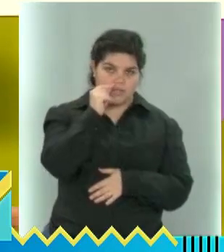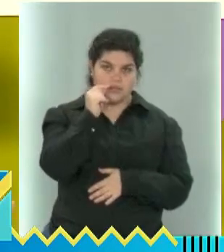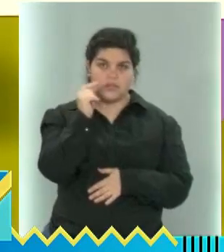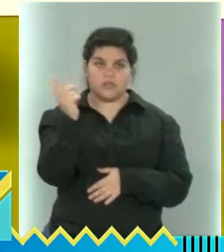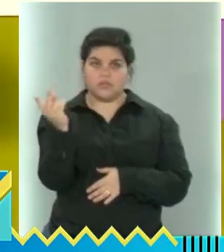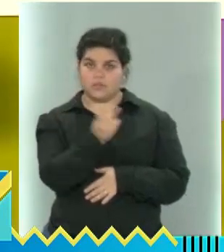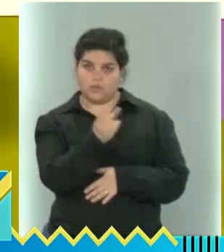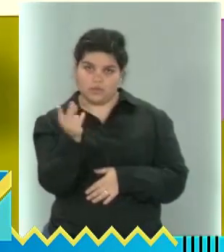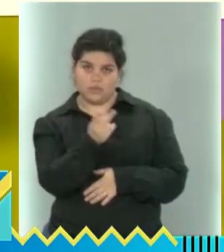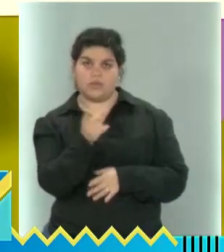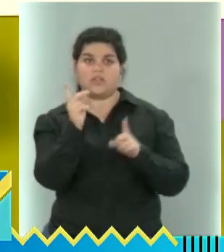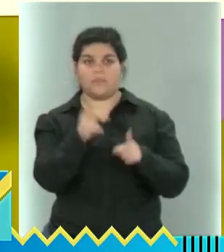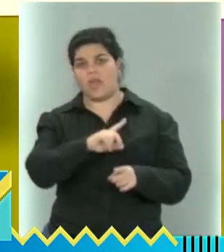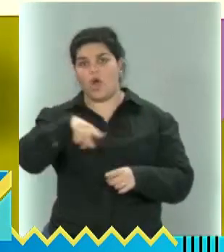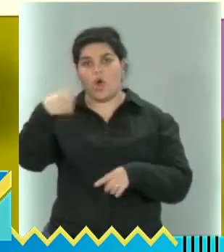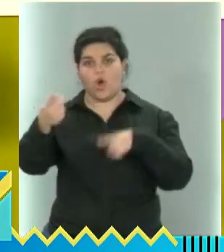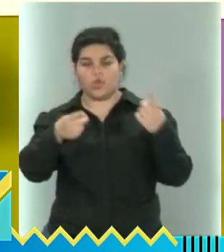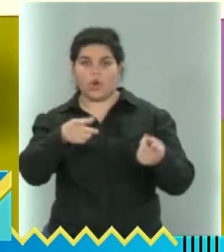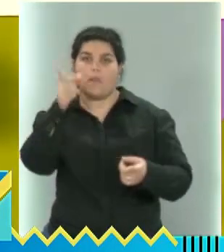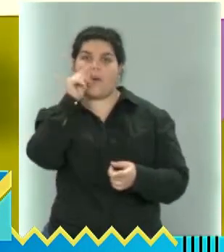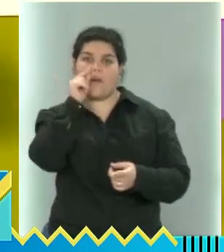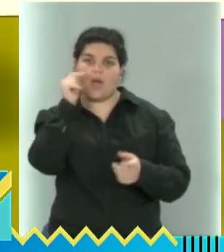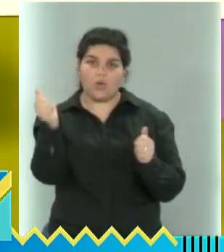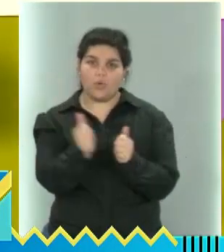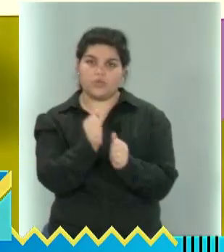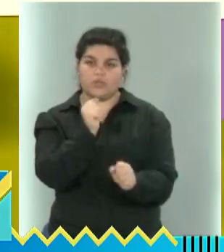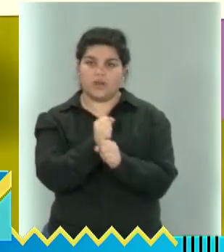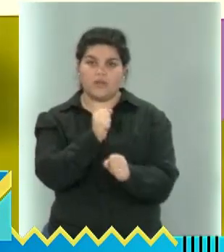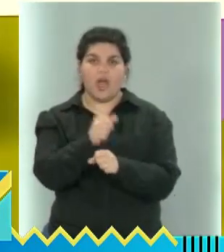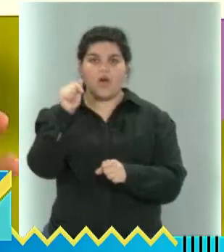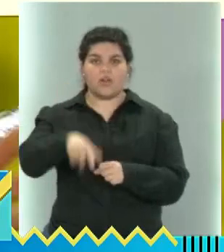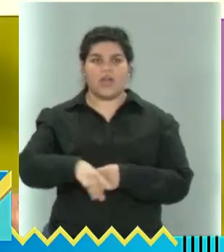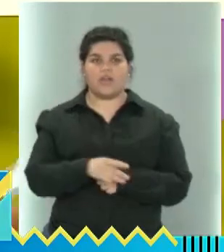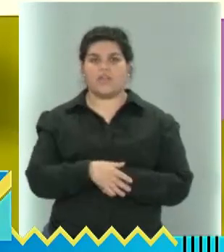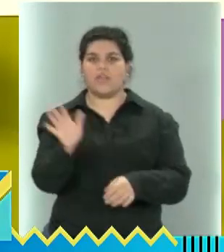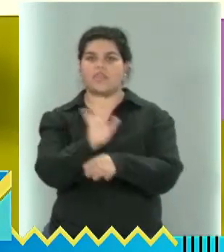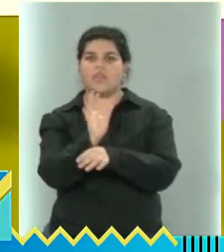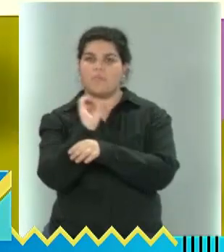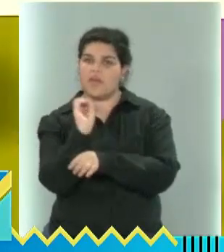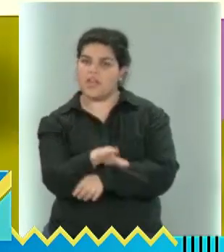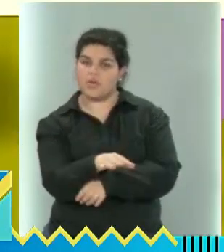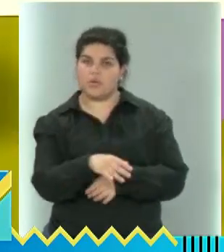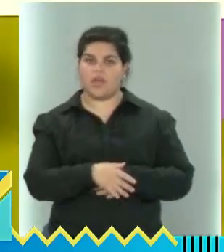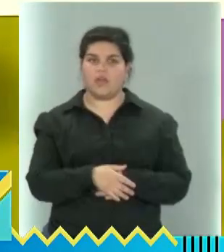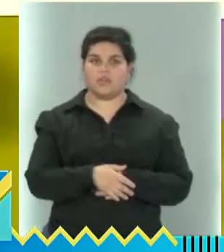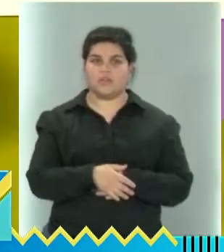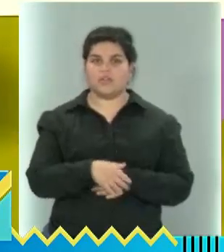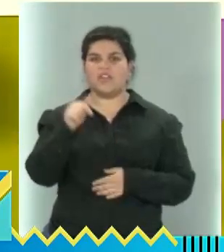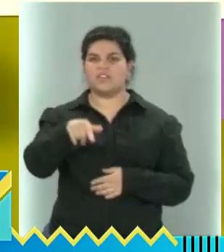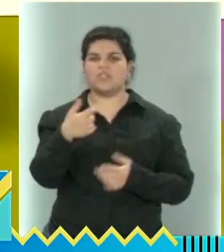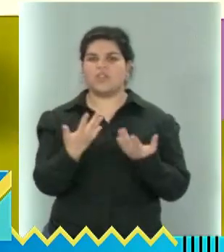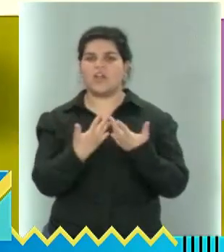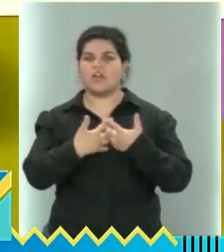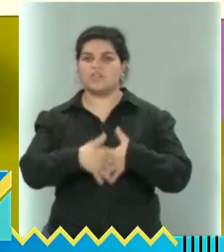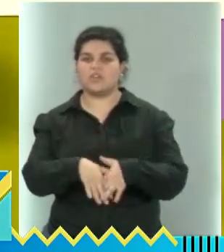también hay papás que trabajan con nosotros y hoy la columna del de película, así nos vamos a correr un poquito del tema en sí, tiene que ver